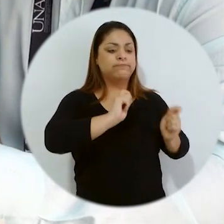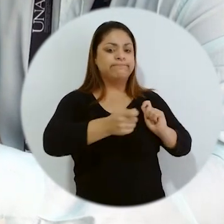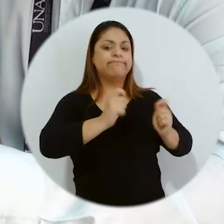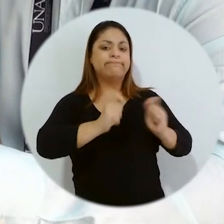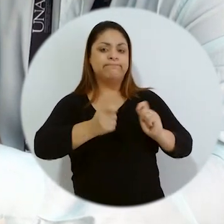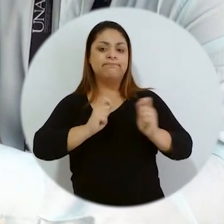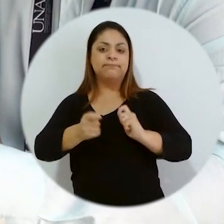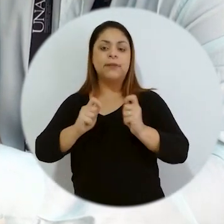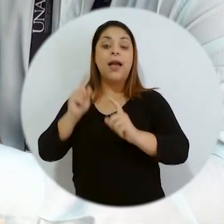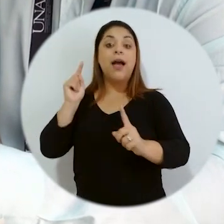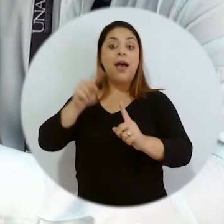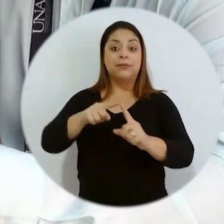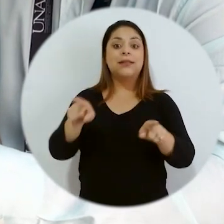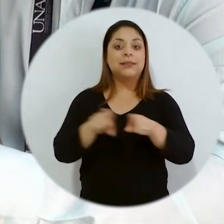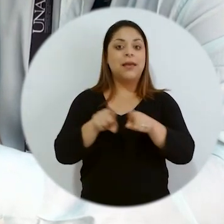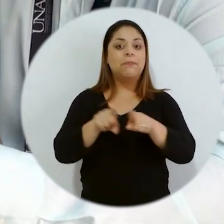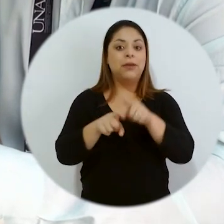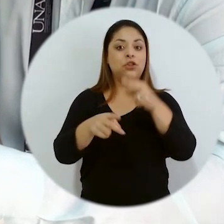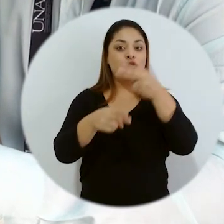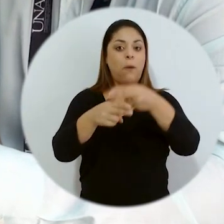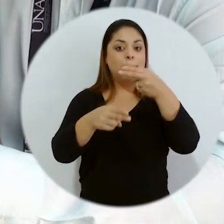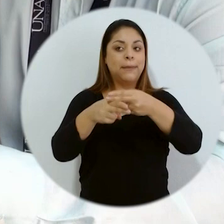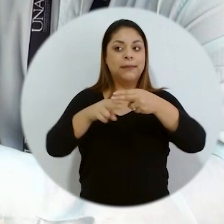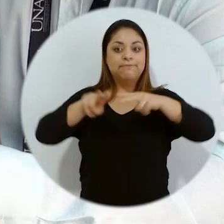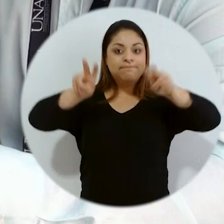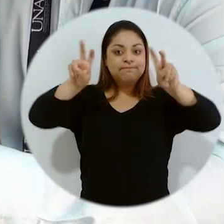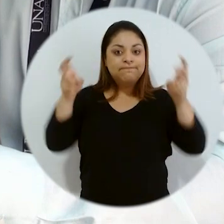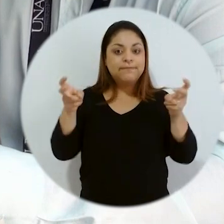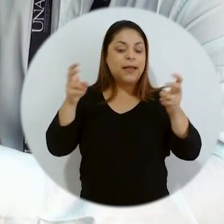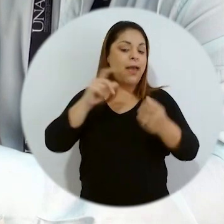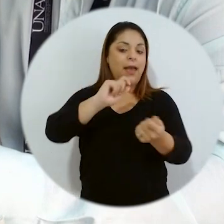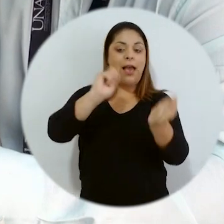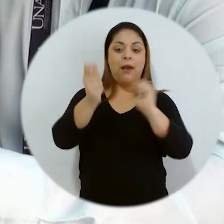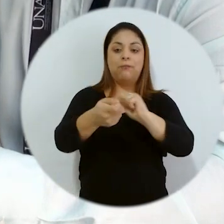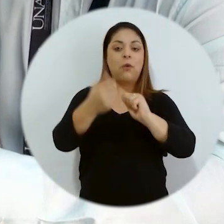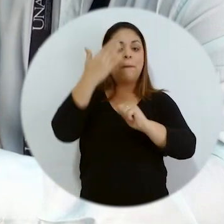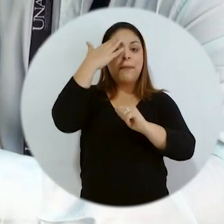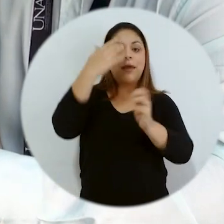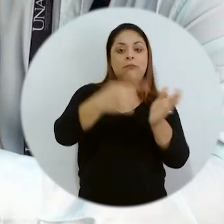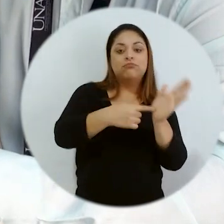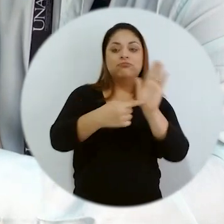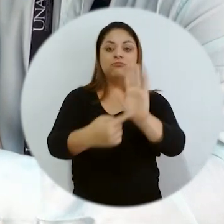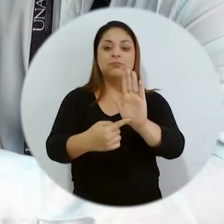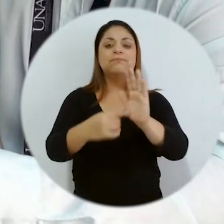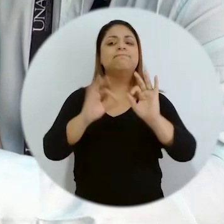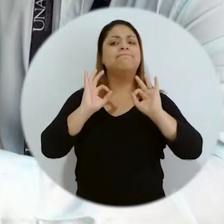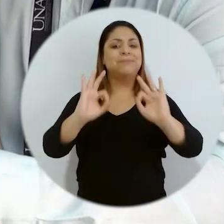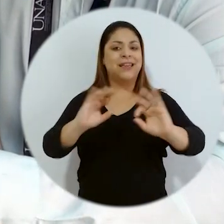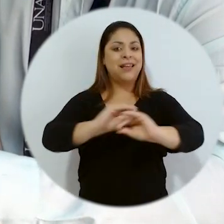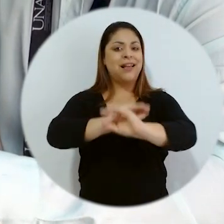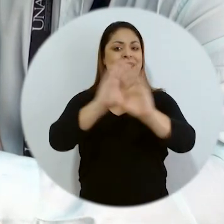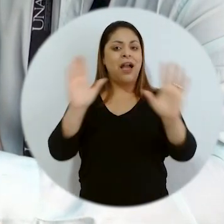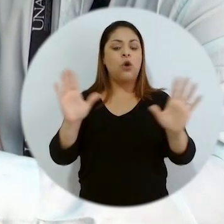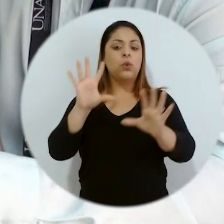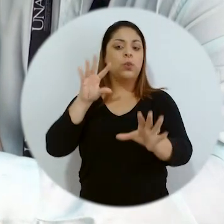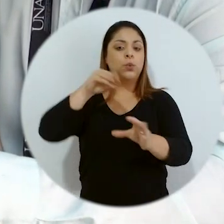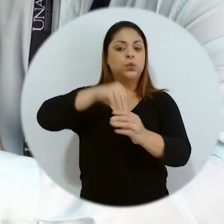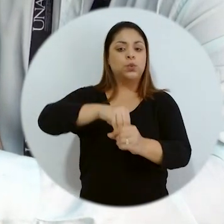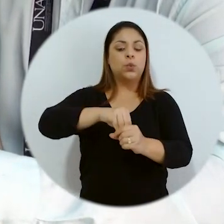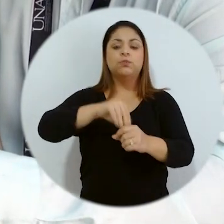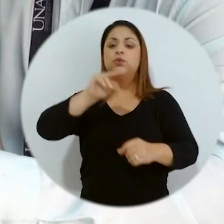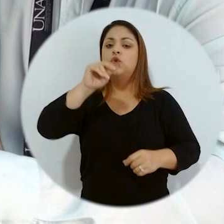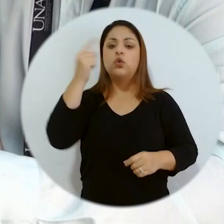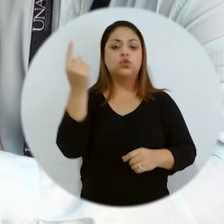Incluso el cambio hasta del nombre, ¿verdad?, para poder visualizar una imagen más inclusiva, ¿verdad?, donde inclusive